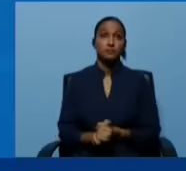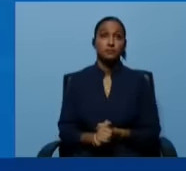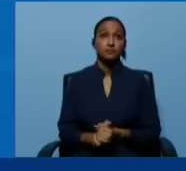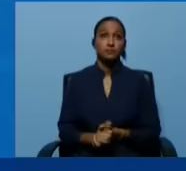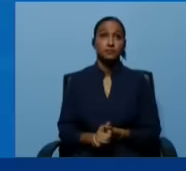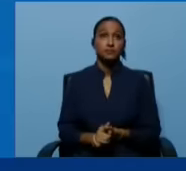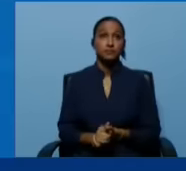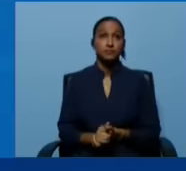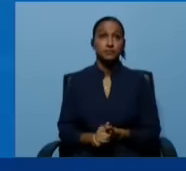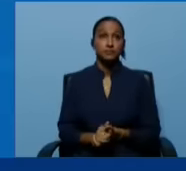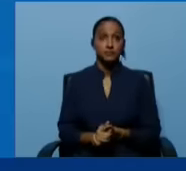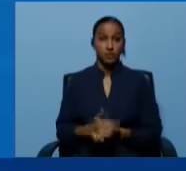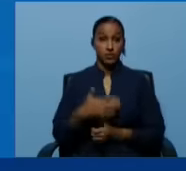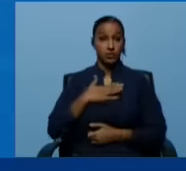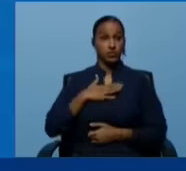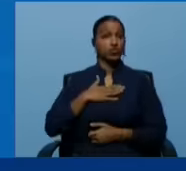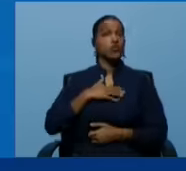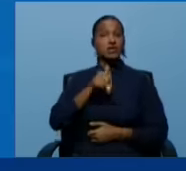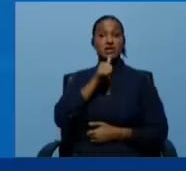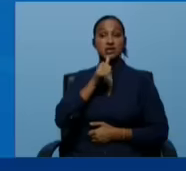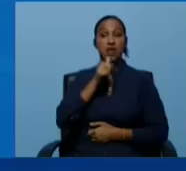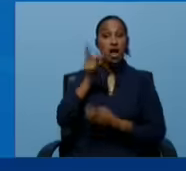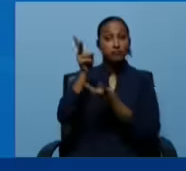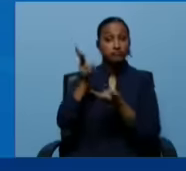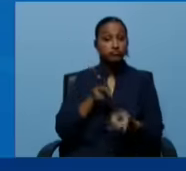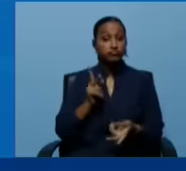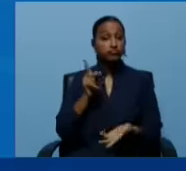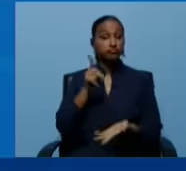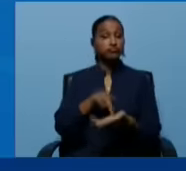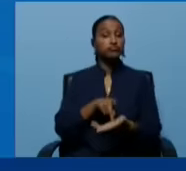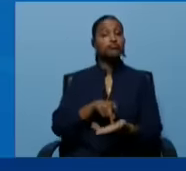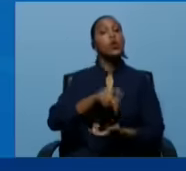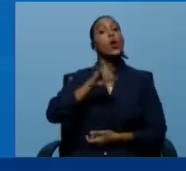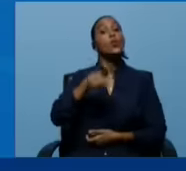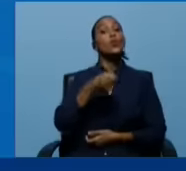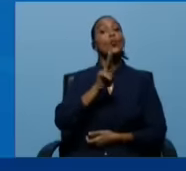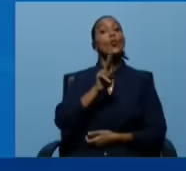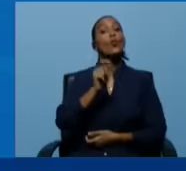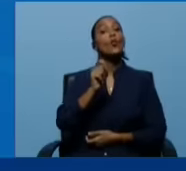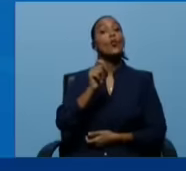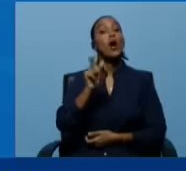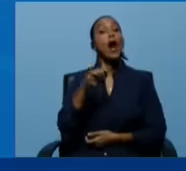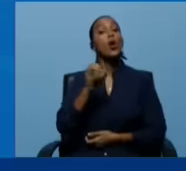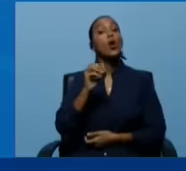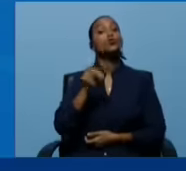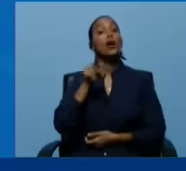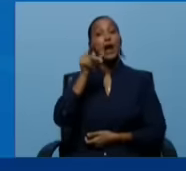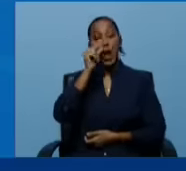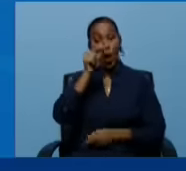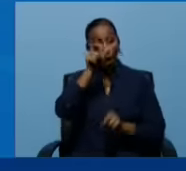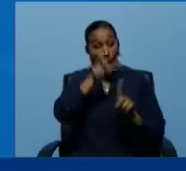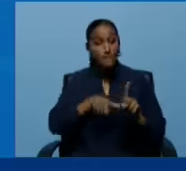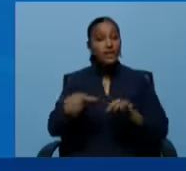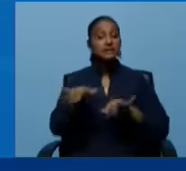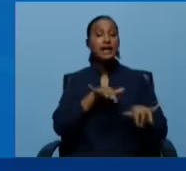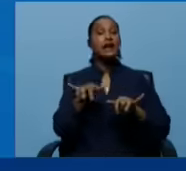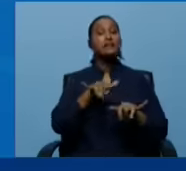Yo recibí la visita de Juan González, subsecretario de la Casa Blanca para el hemisferio,